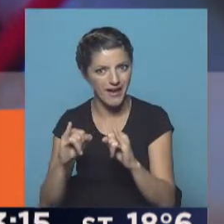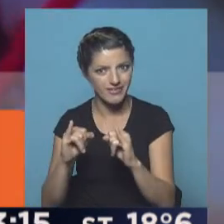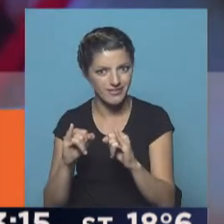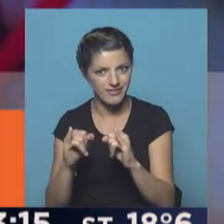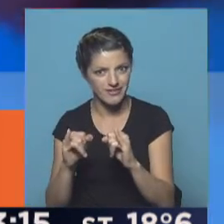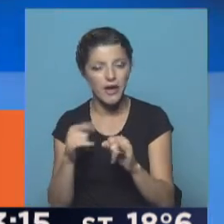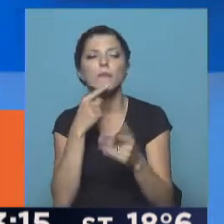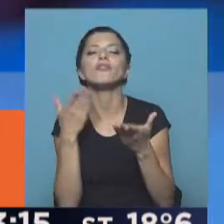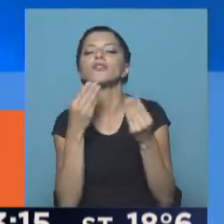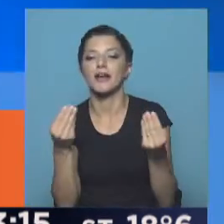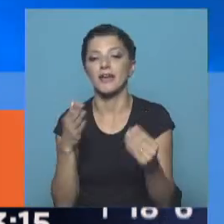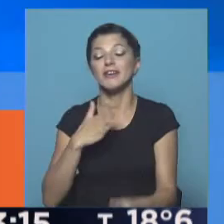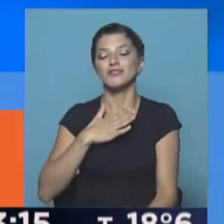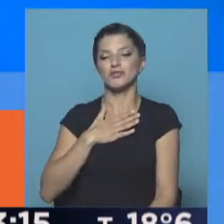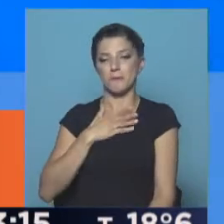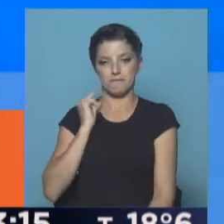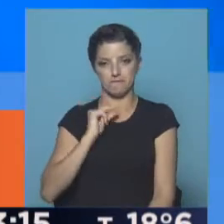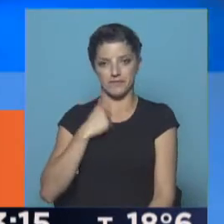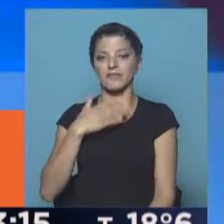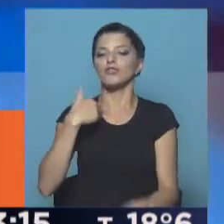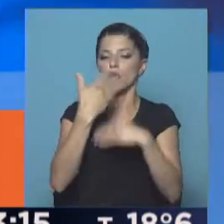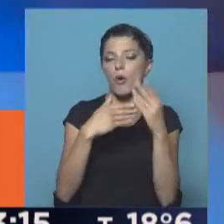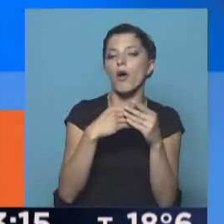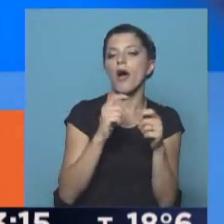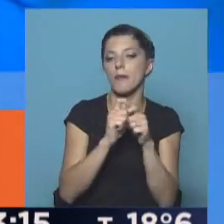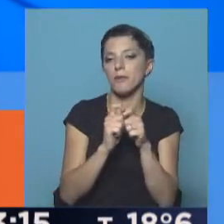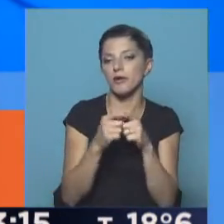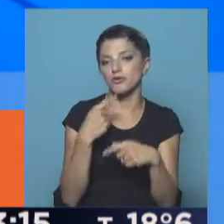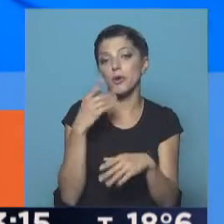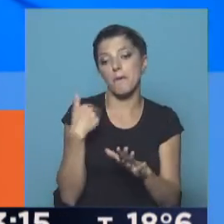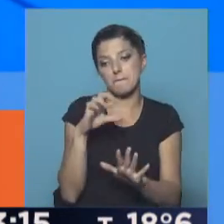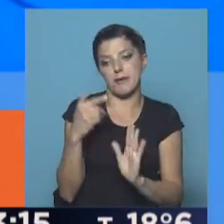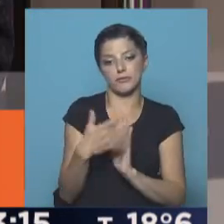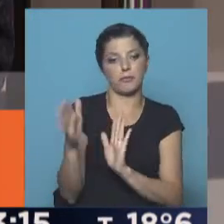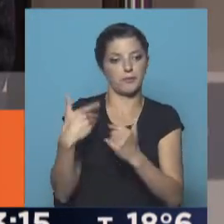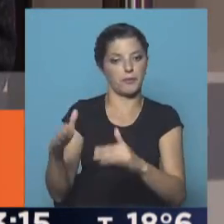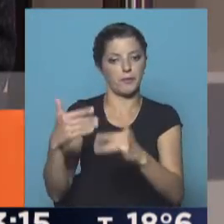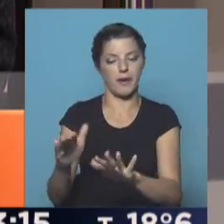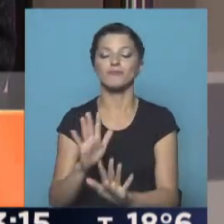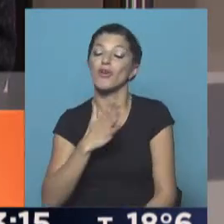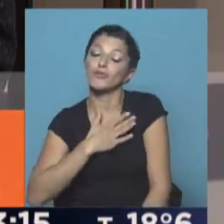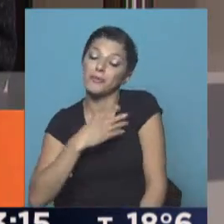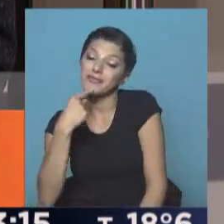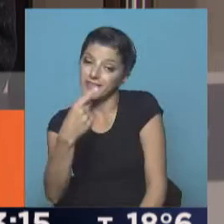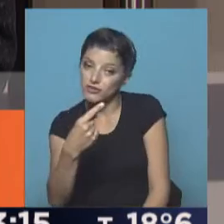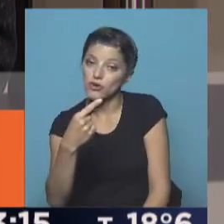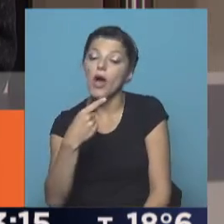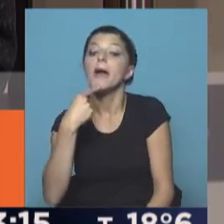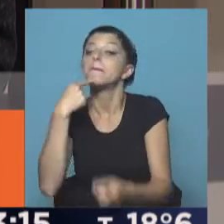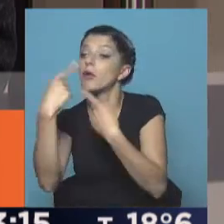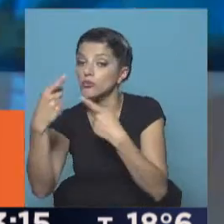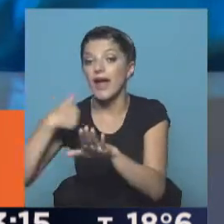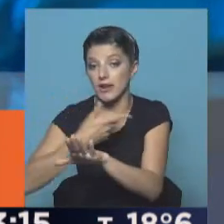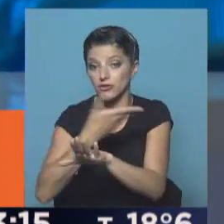Yo soy un poquito conservador para jugar. Si juego al póker, paso. Entonces, yo le hubiera recomendado que vaya a un plebiscito si tiene un